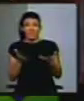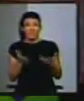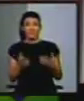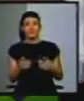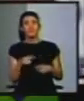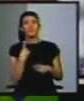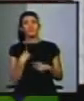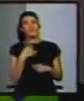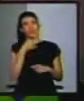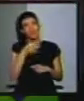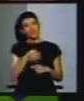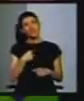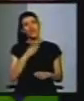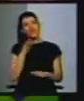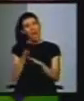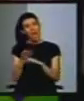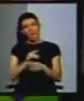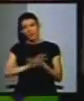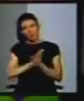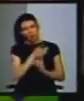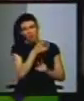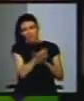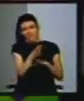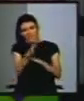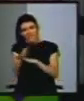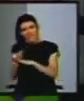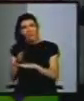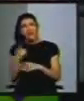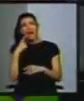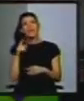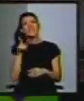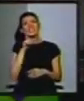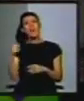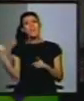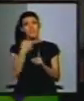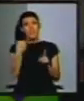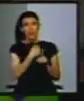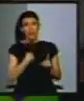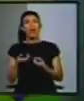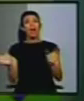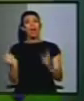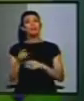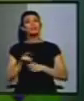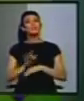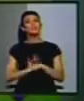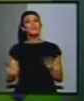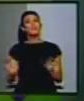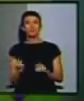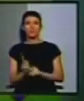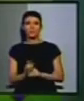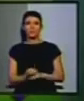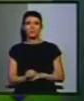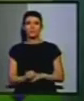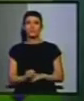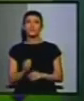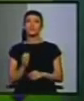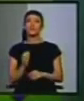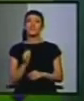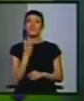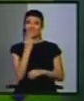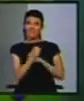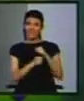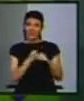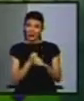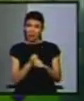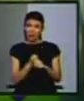las instancias para que los agresores de su hijo no queden impunes. En 3 años consiguieron